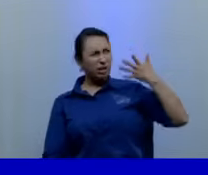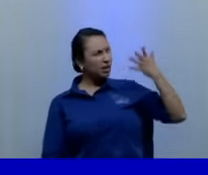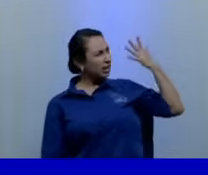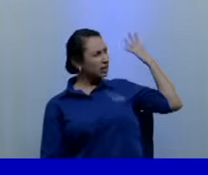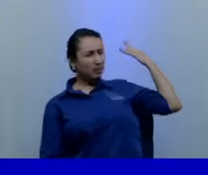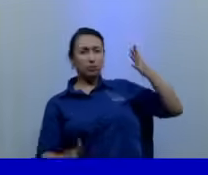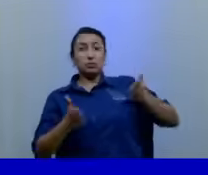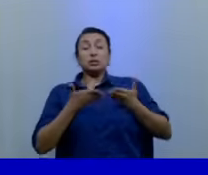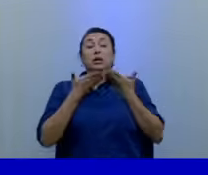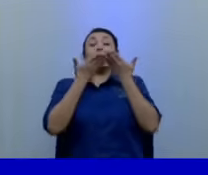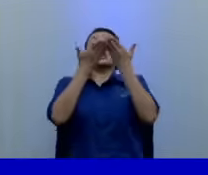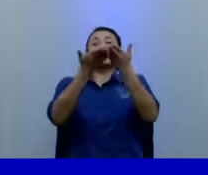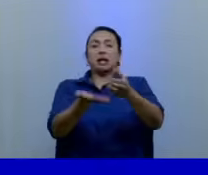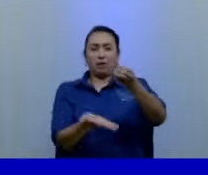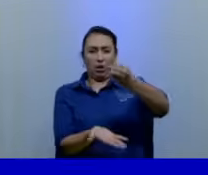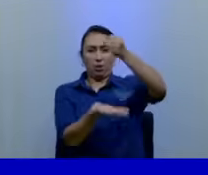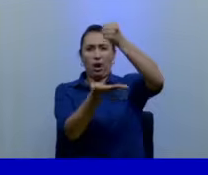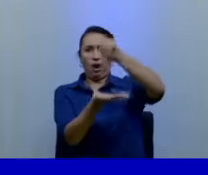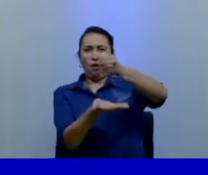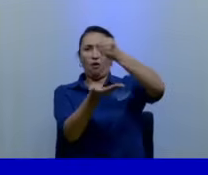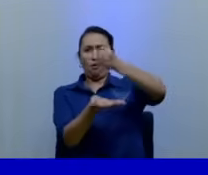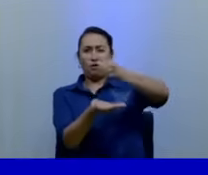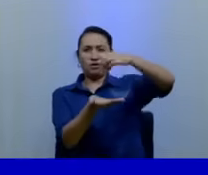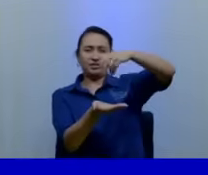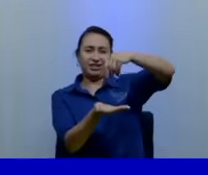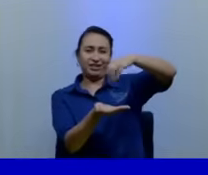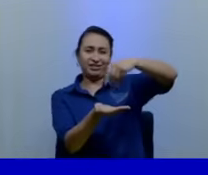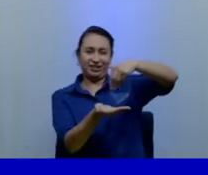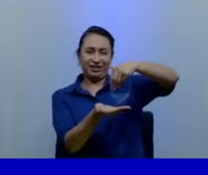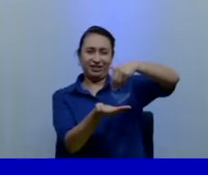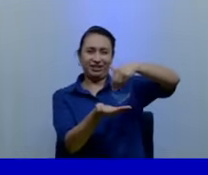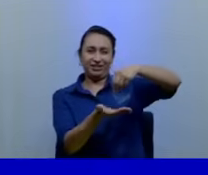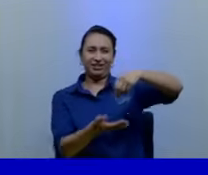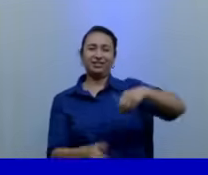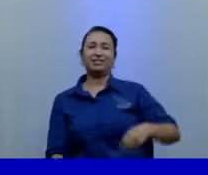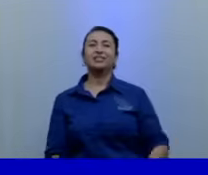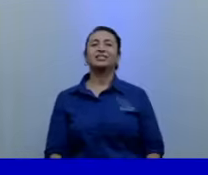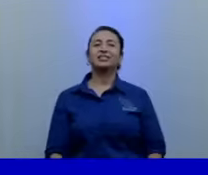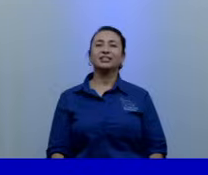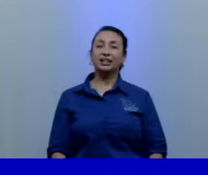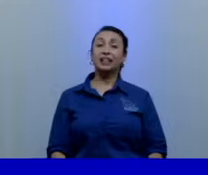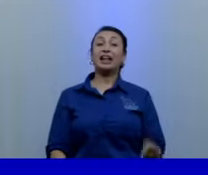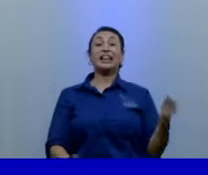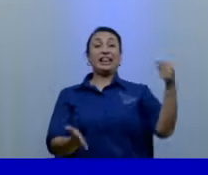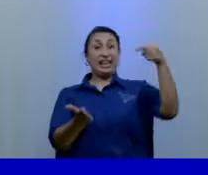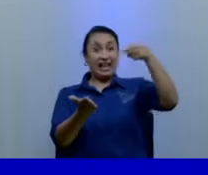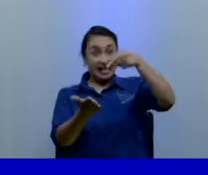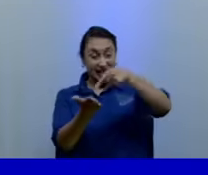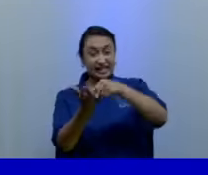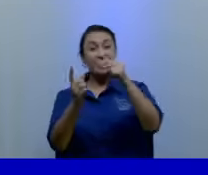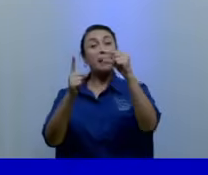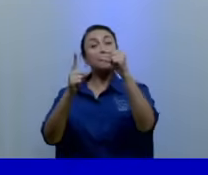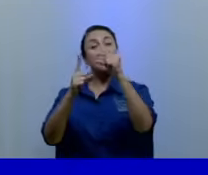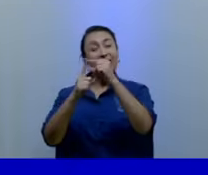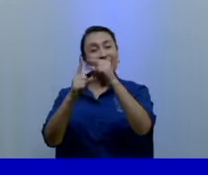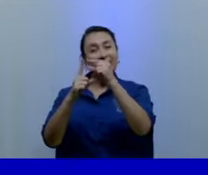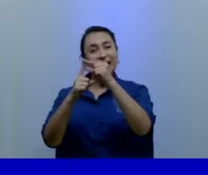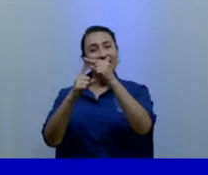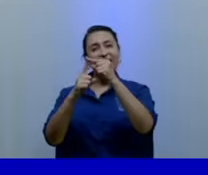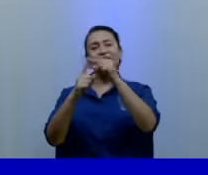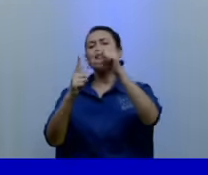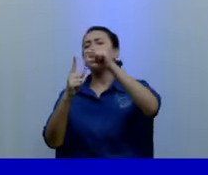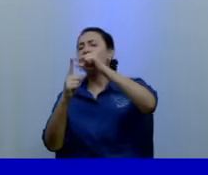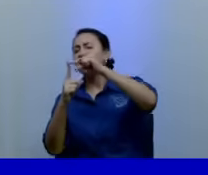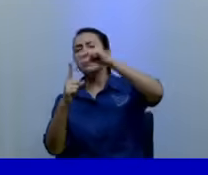Y de ahí procede la palabra contemporánea salario, que es el equivalente a lo que se le paga a los